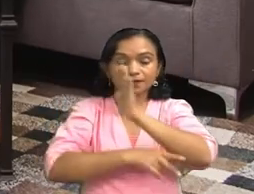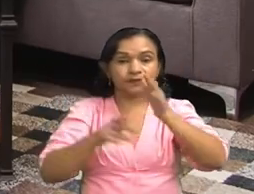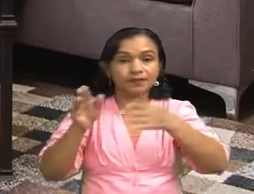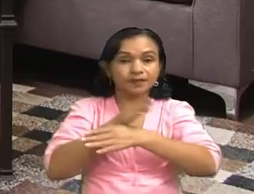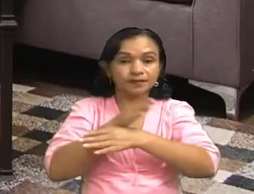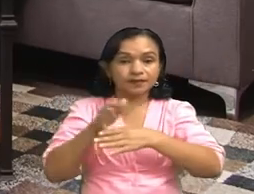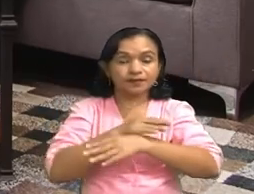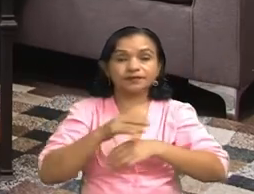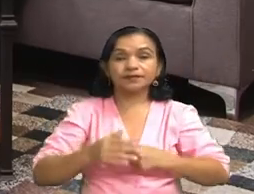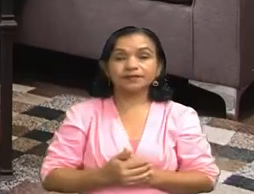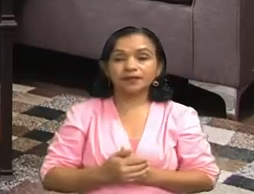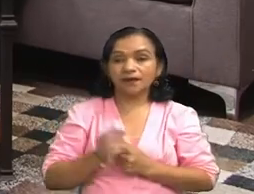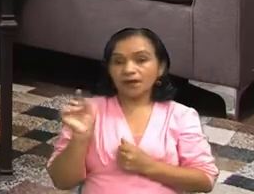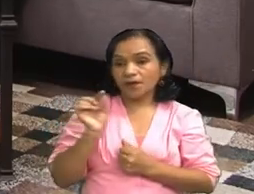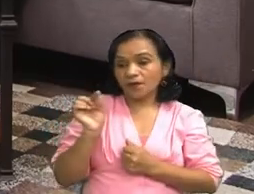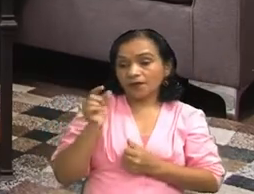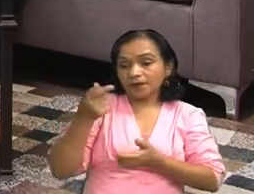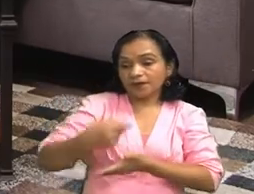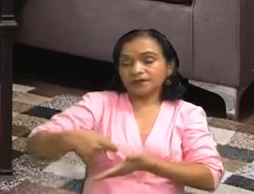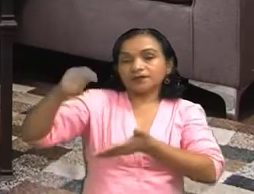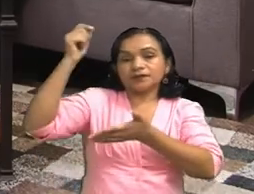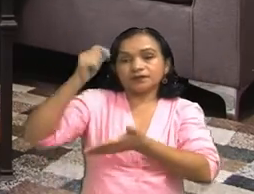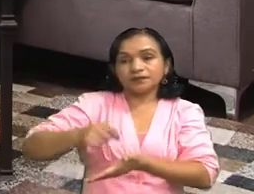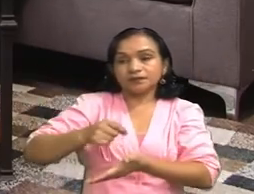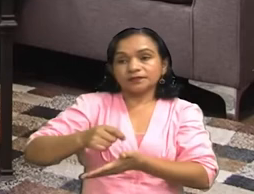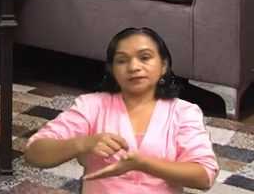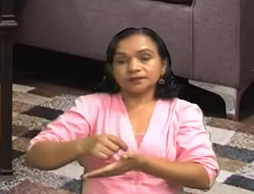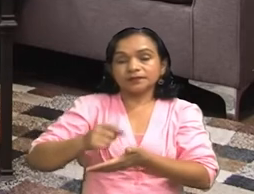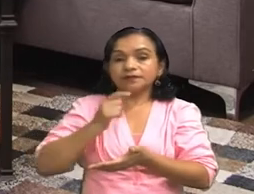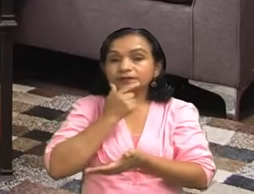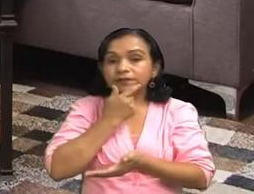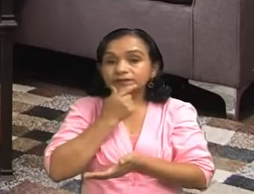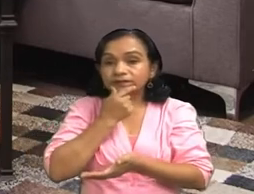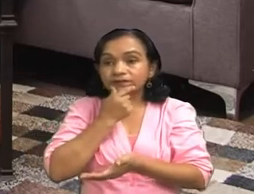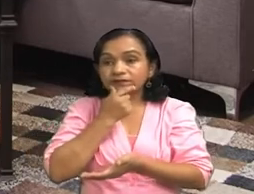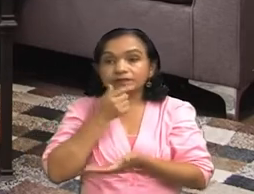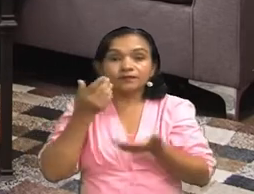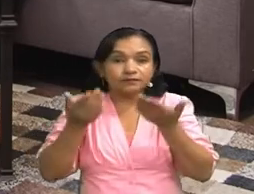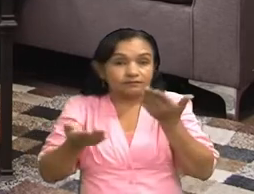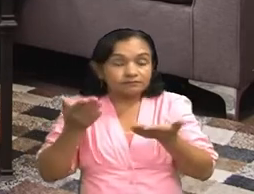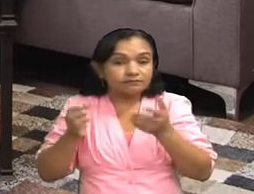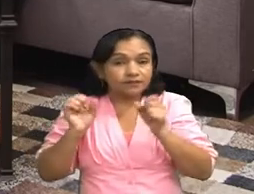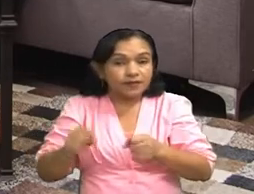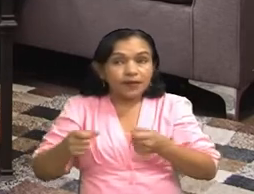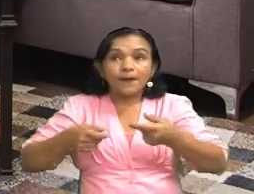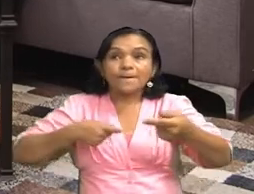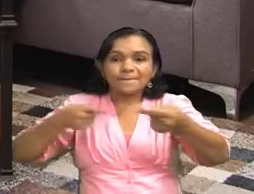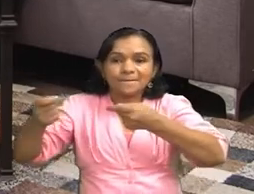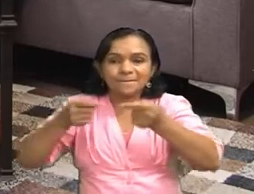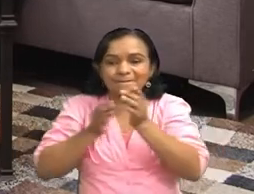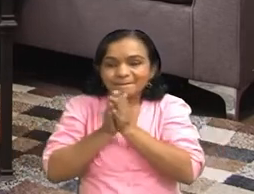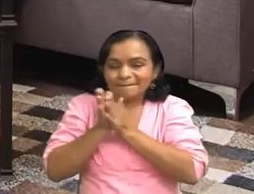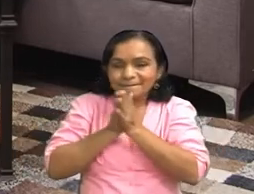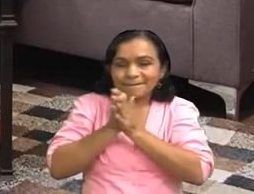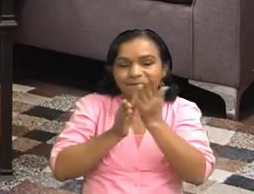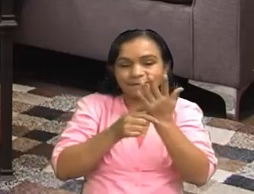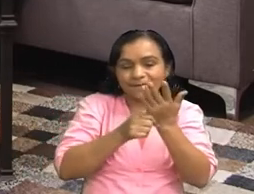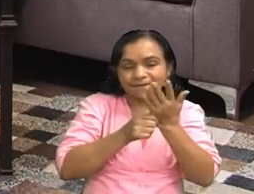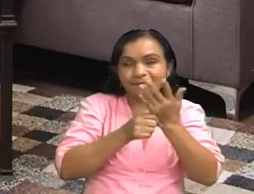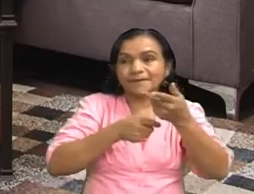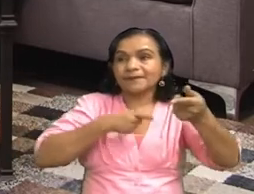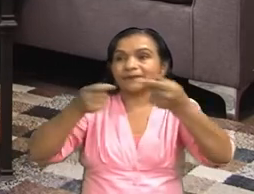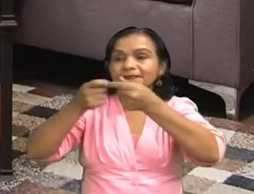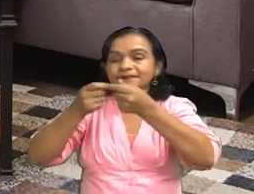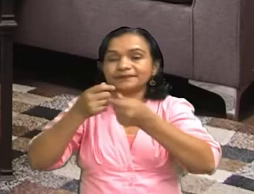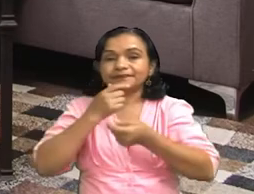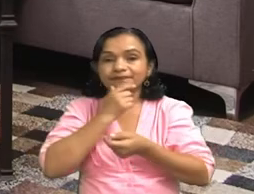que se está firmando el tratado con Inglaterra, posiblemente ya mandemos para Inglaterra. Estamos haciendo todas